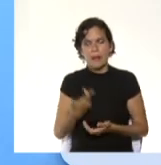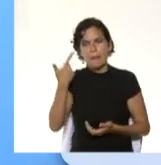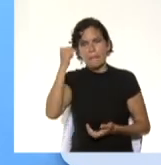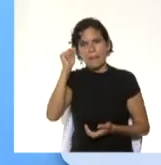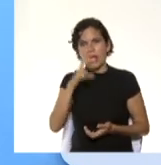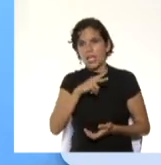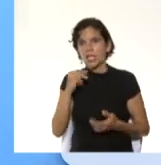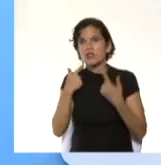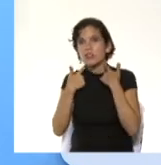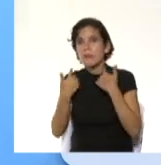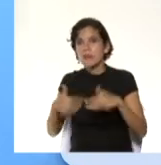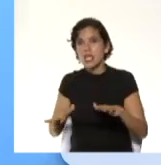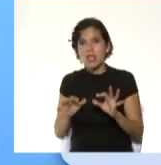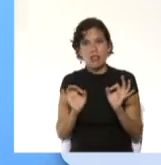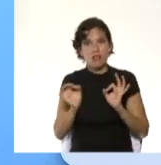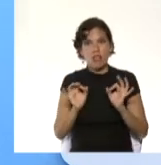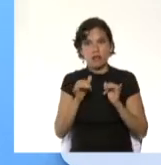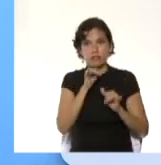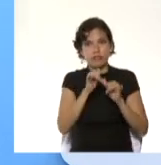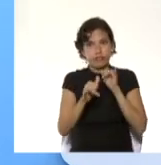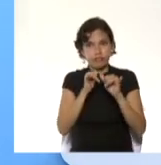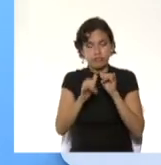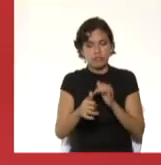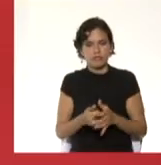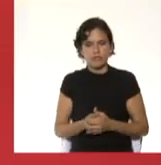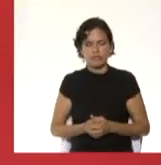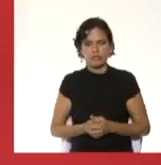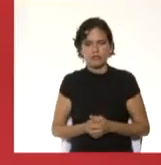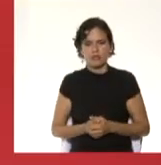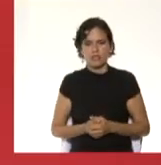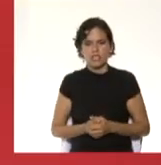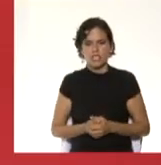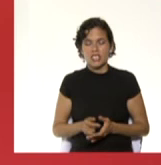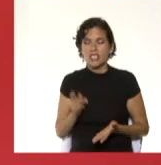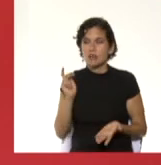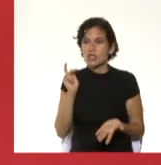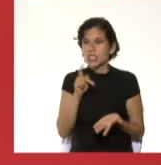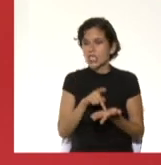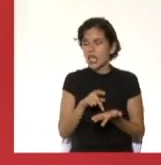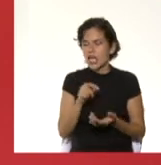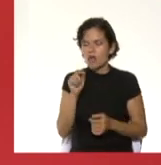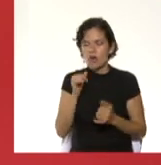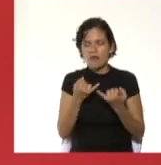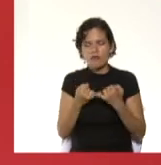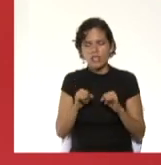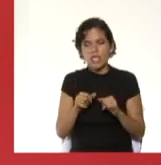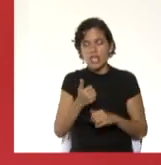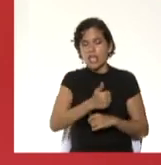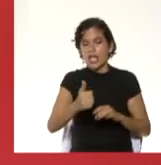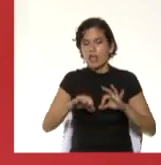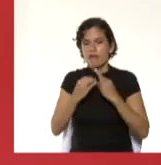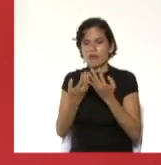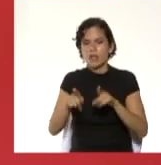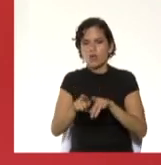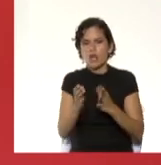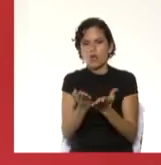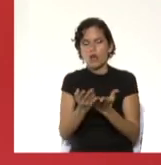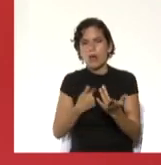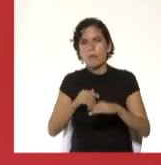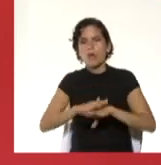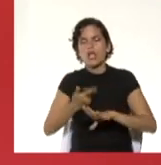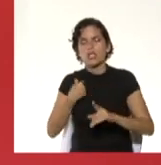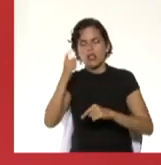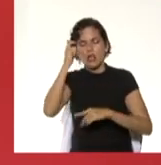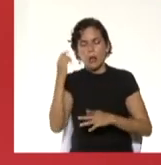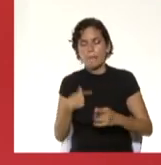pierdan ninguna de nuestras programaciones. Y hemos llegado al final de Cada Familia Una Escuela por el día de hoy. Pero los invito a que